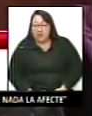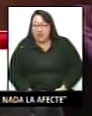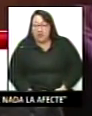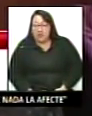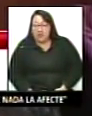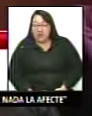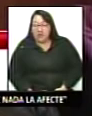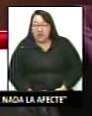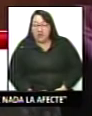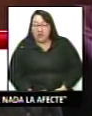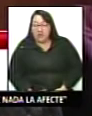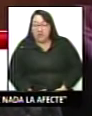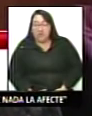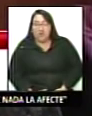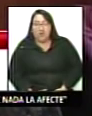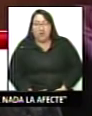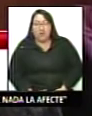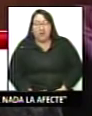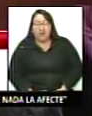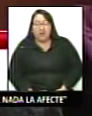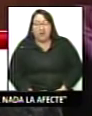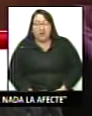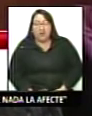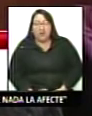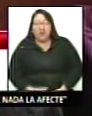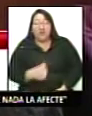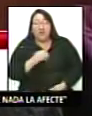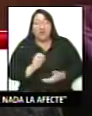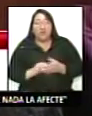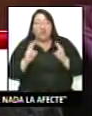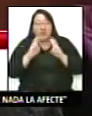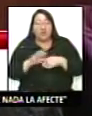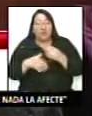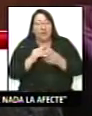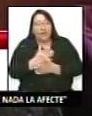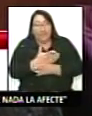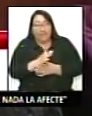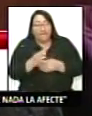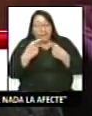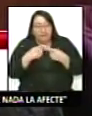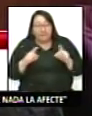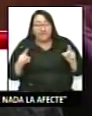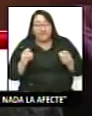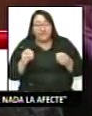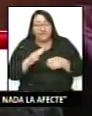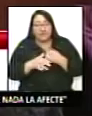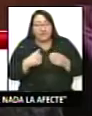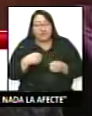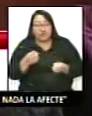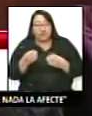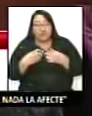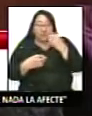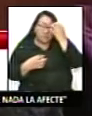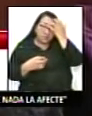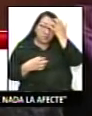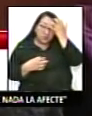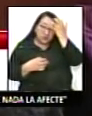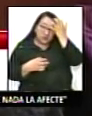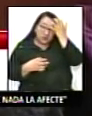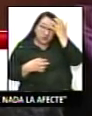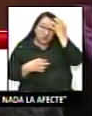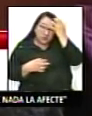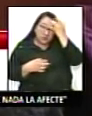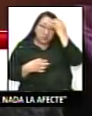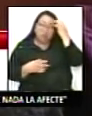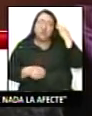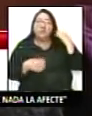parte de investigación, ¿no? Generar información, o sea, compartirla, difundirla, como nos dijo en el